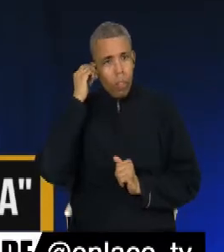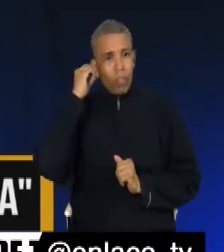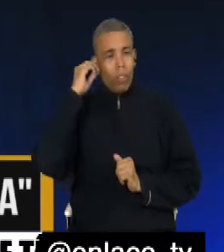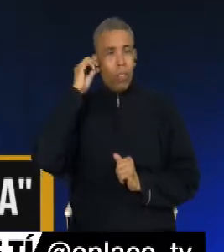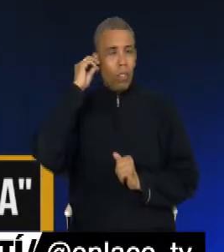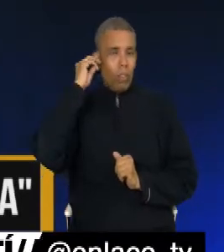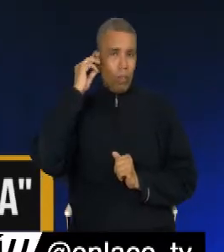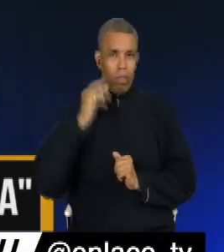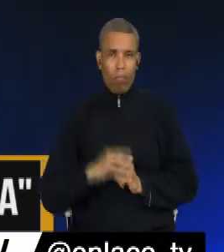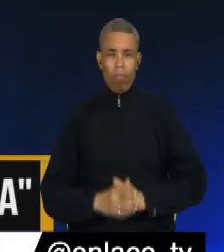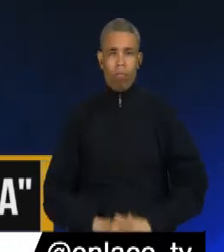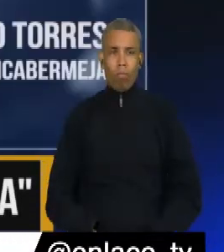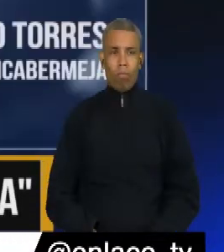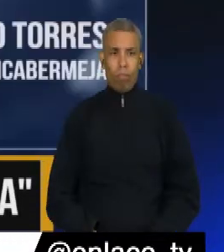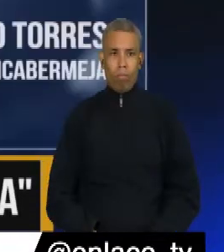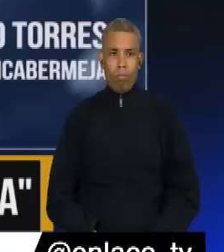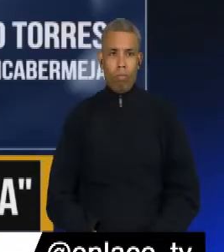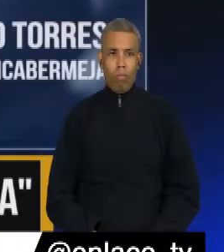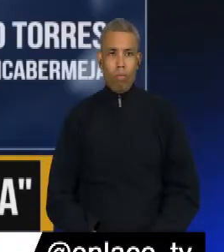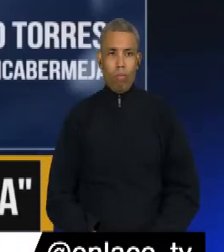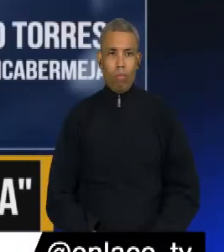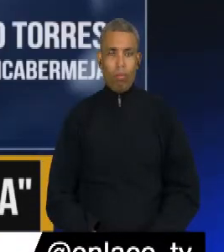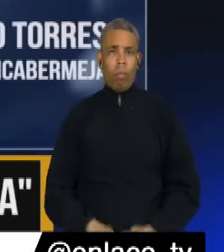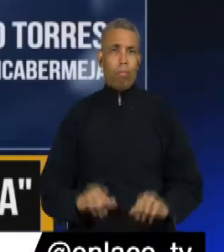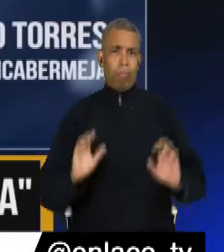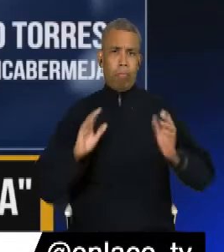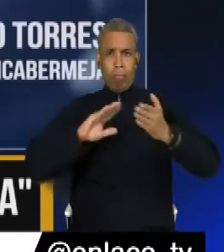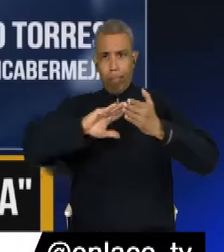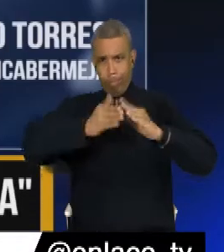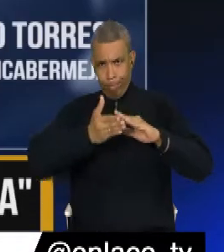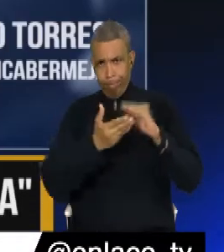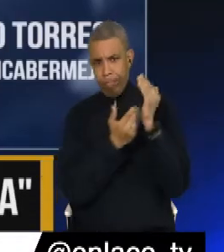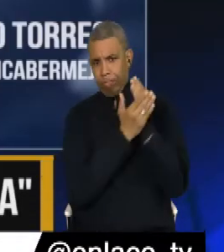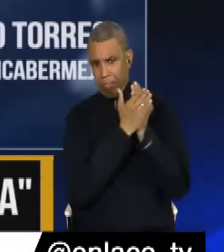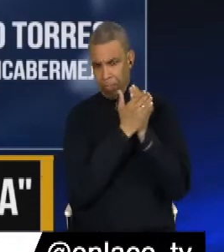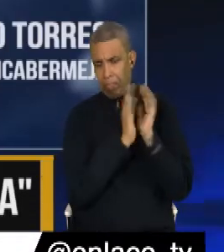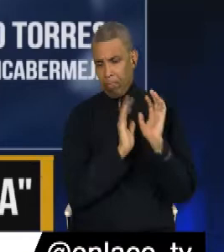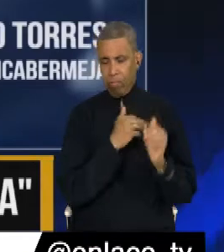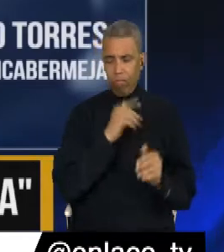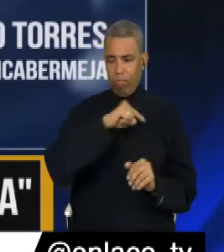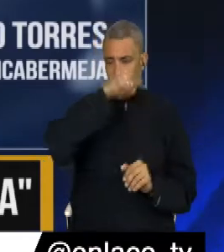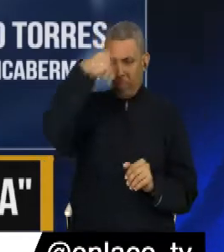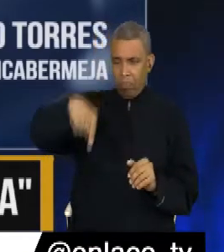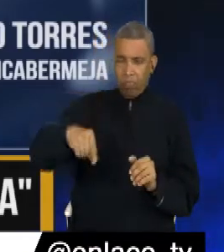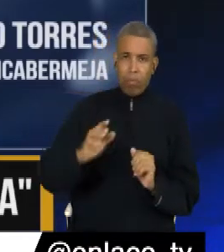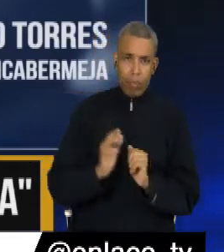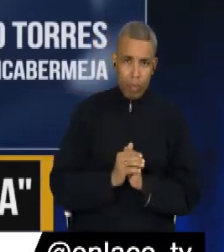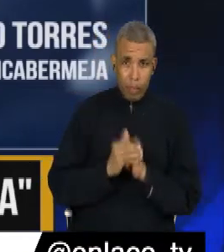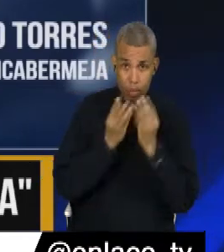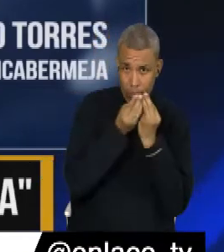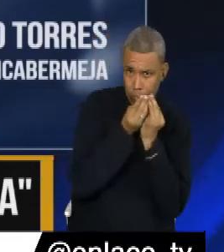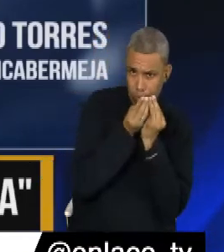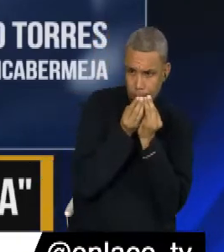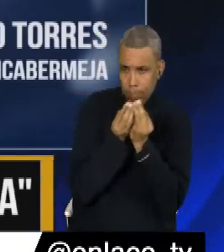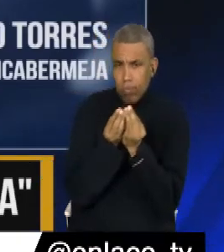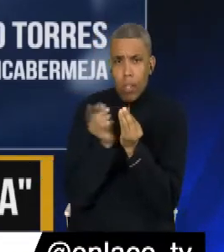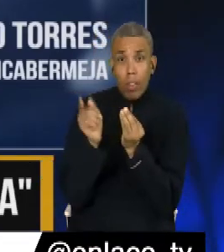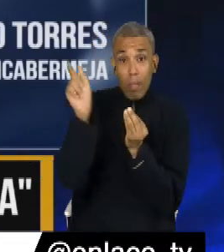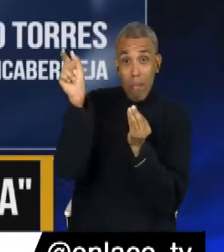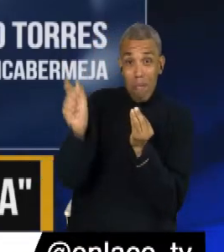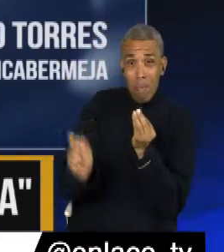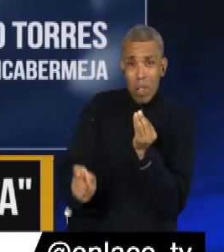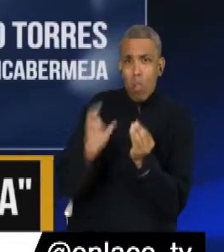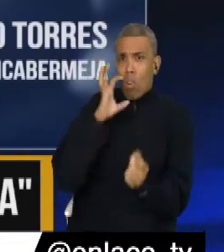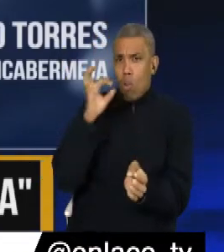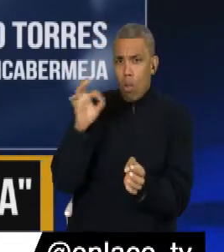llegar nuestras unidades a realizar un procedimiento de registro, se encuentra con que una de esas personas estaba armada. De allí